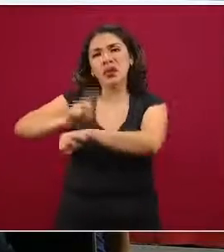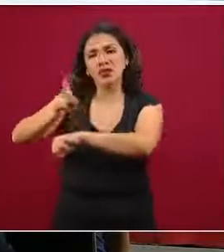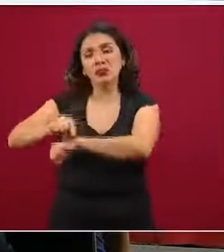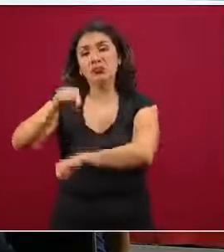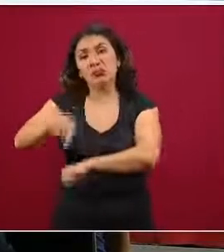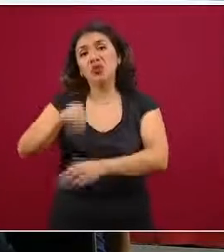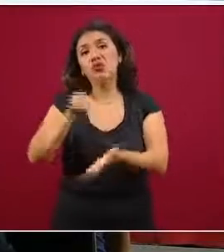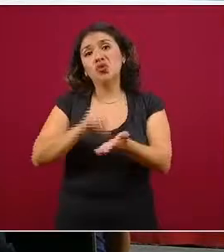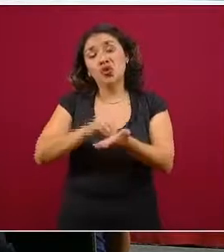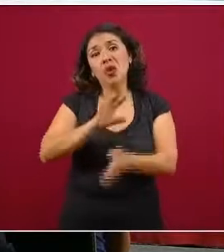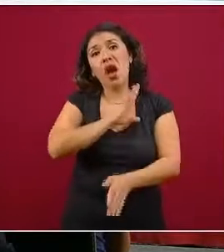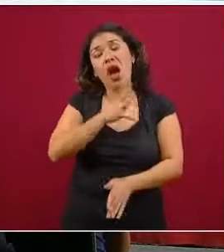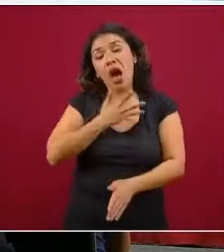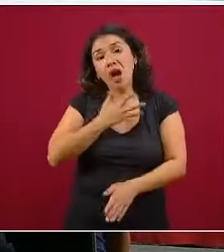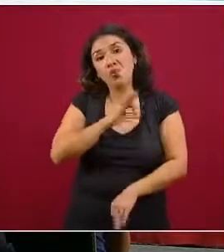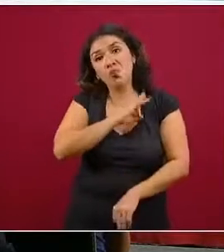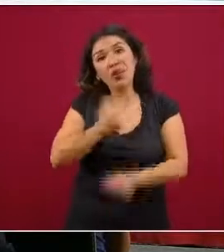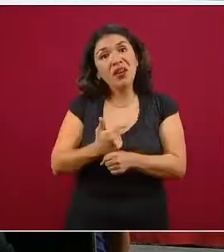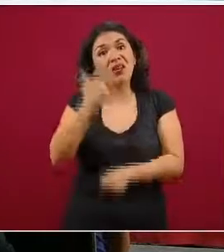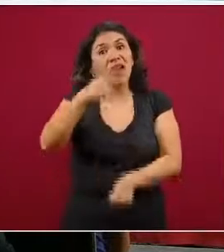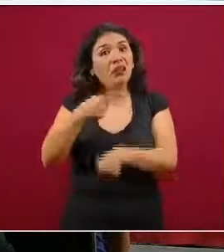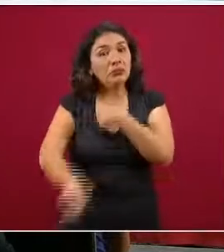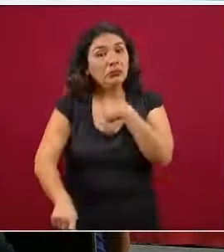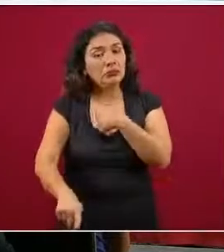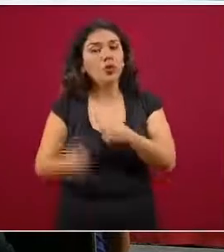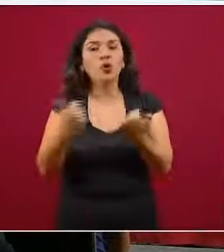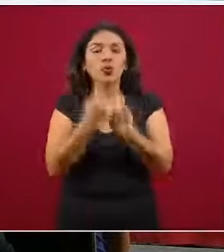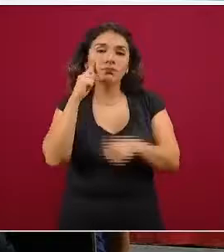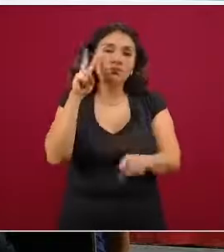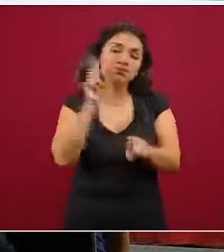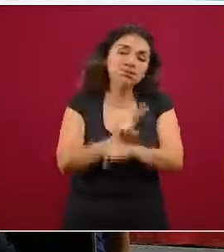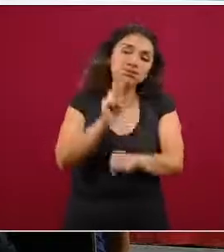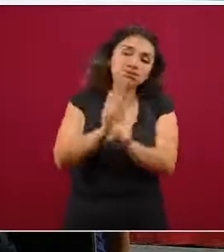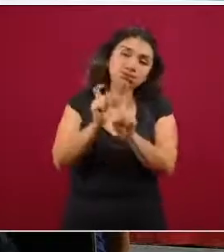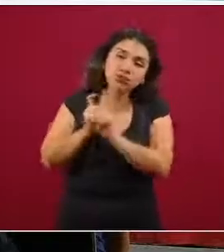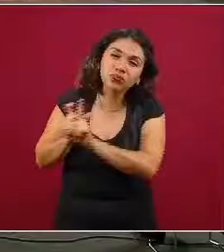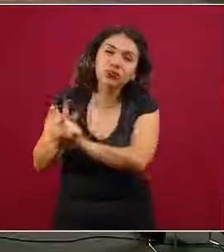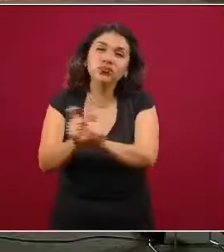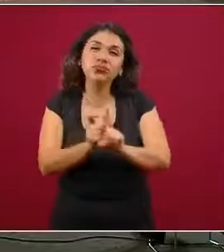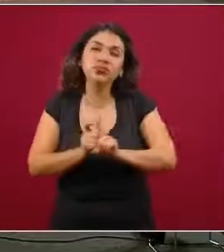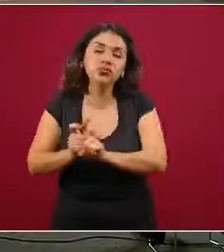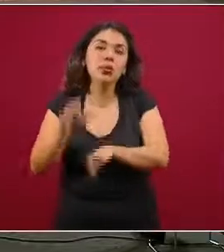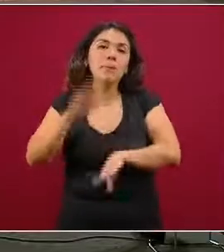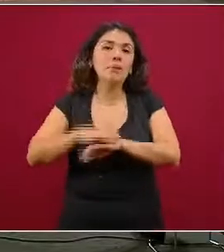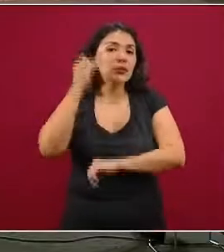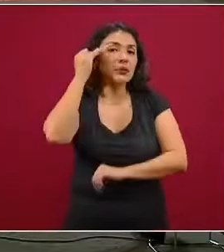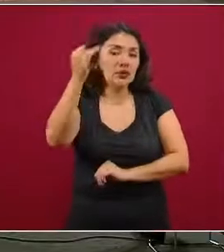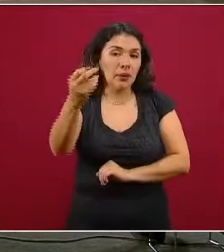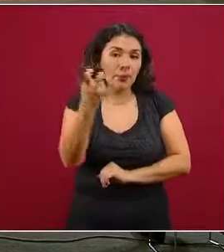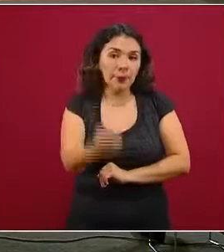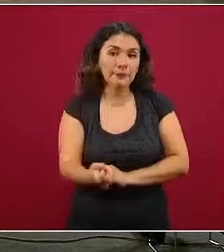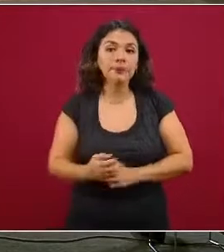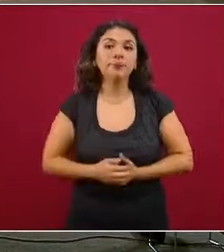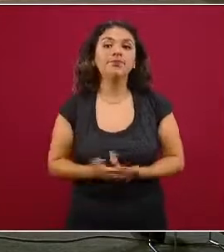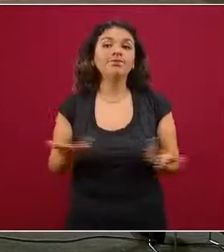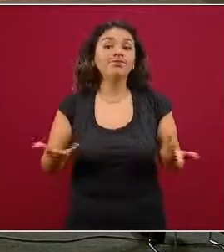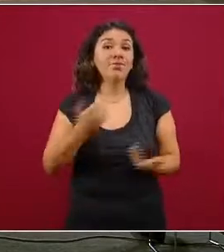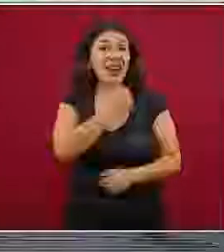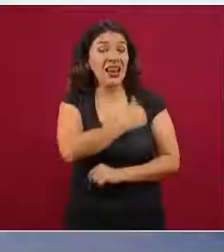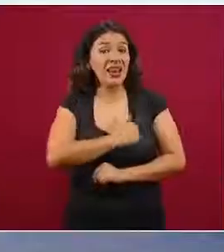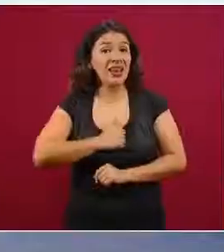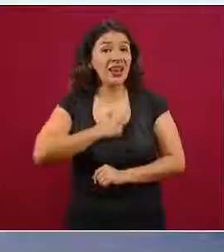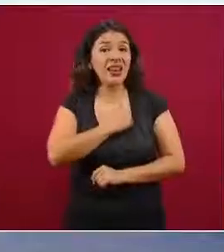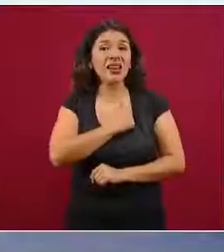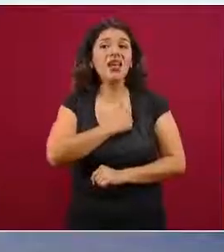todavía que hay un riesgo importante y es el seguimiento que se da todavía en este periodo de puerperio. Lamentablemente